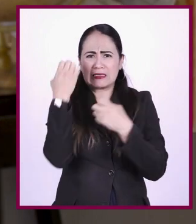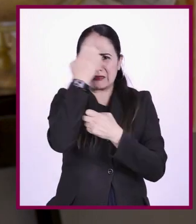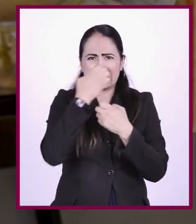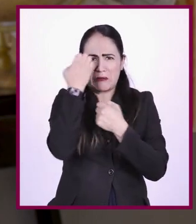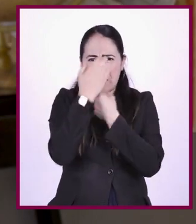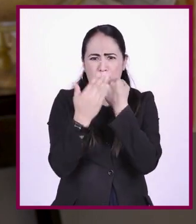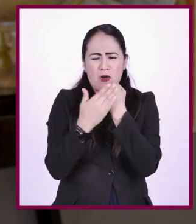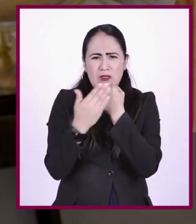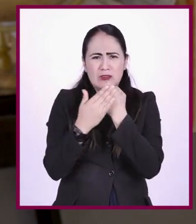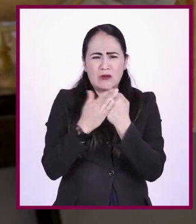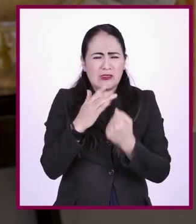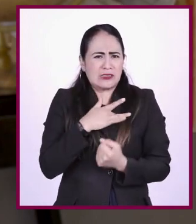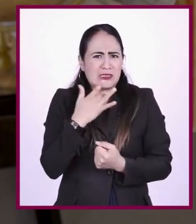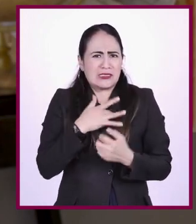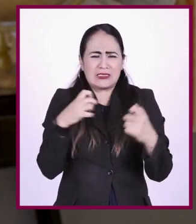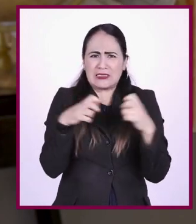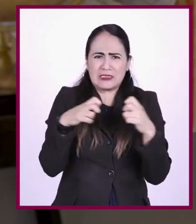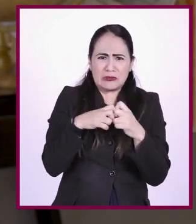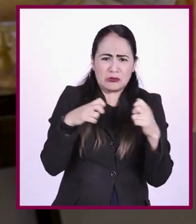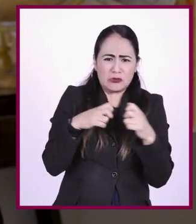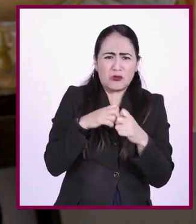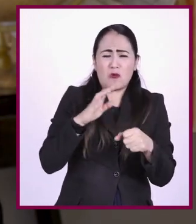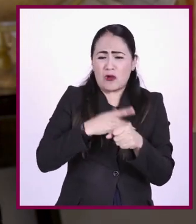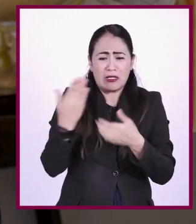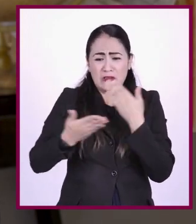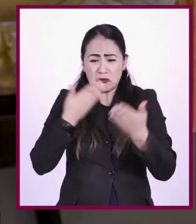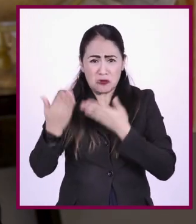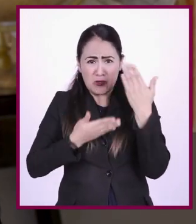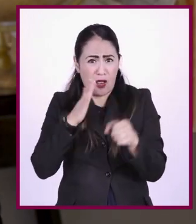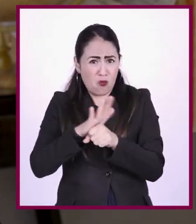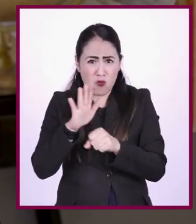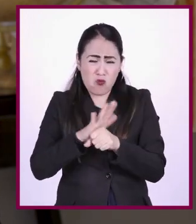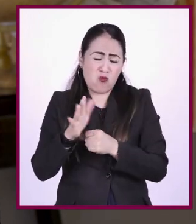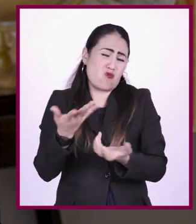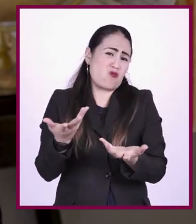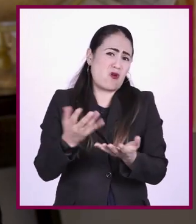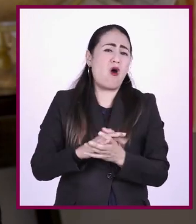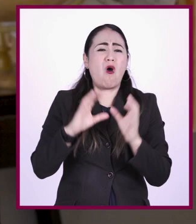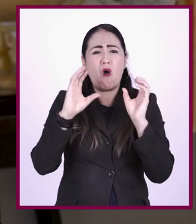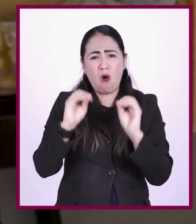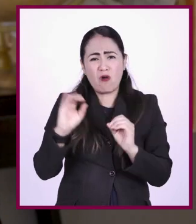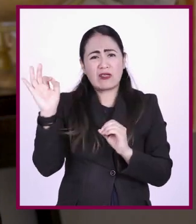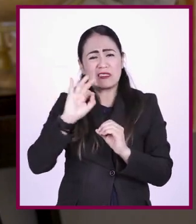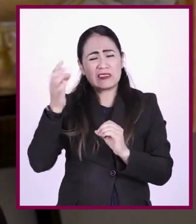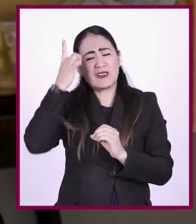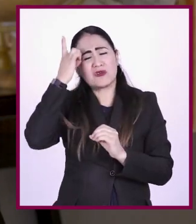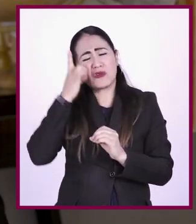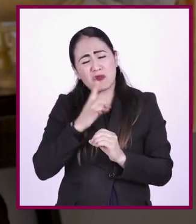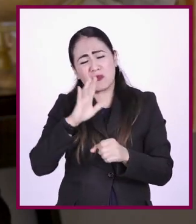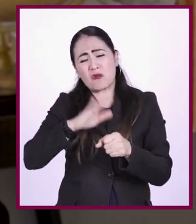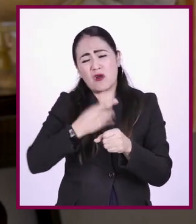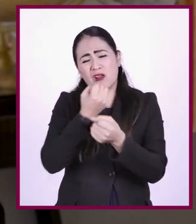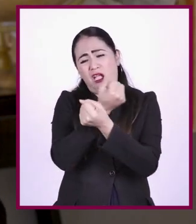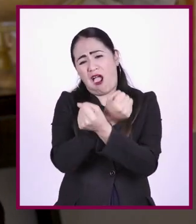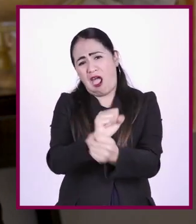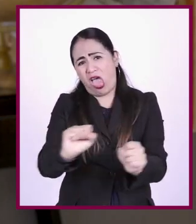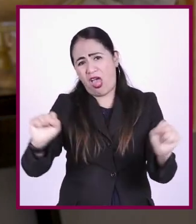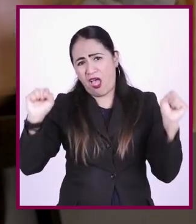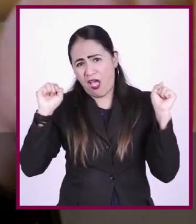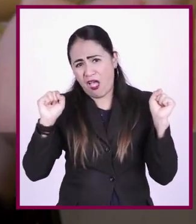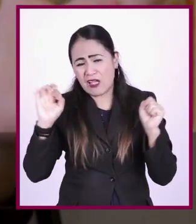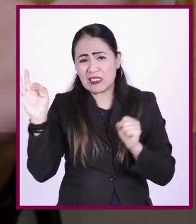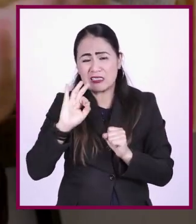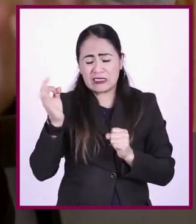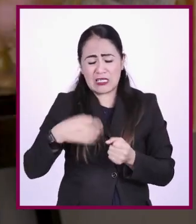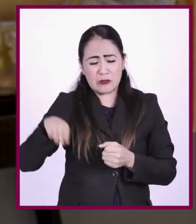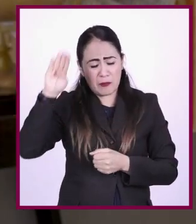estamos abrumados ante un examen pensando que no estudiamos lo suficiente, o ya estamos a punto de dormirnos de la aburrición pensando en